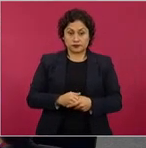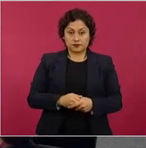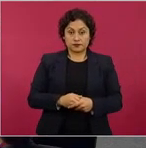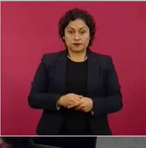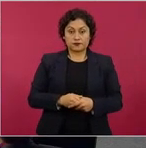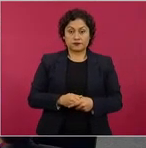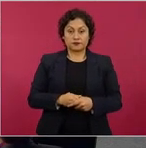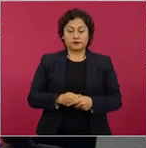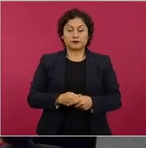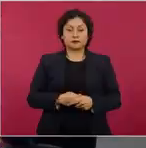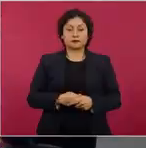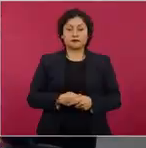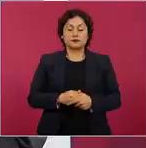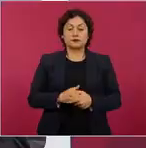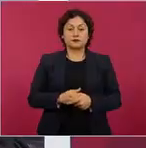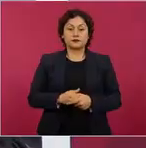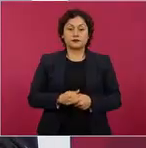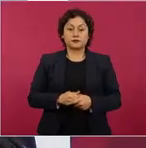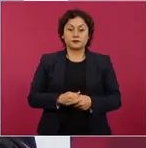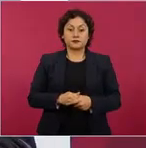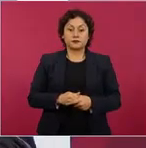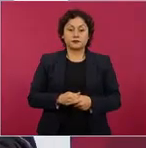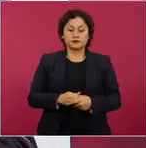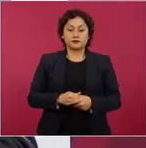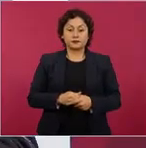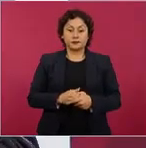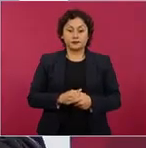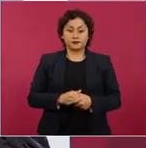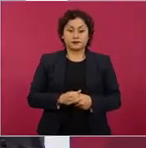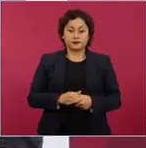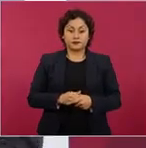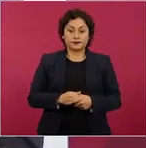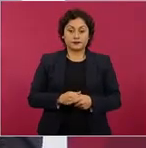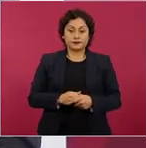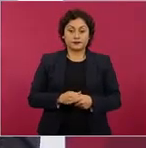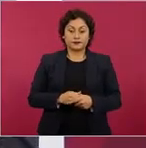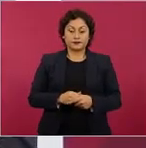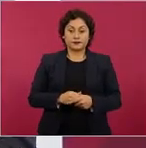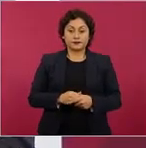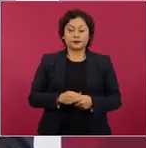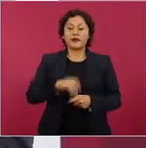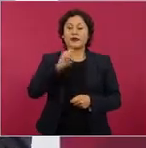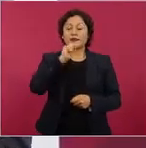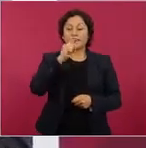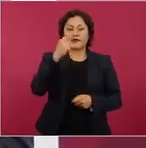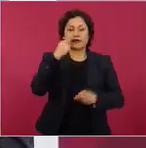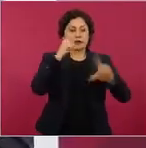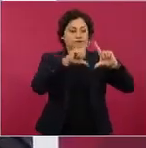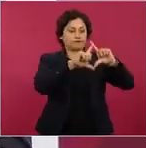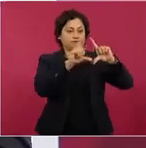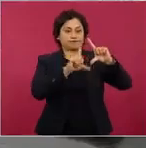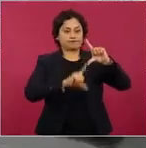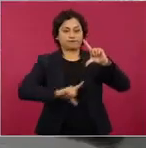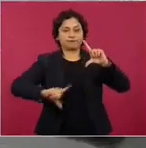La gasolina. Sí. Y toda la frontera,